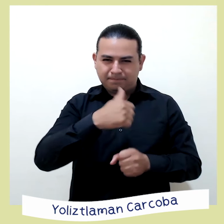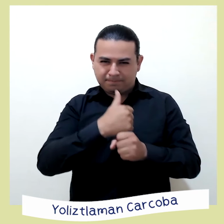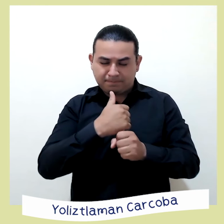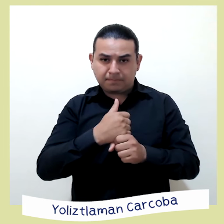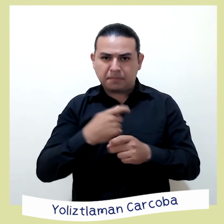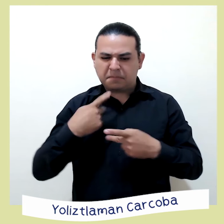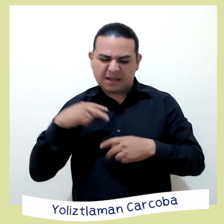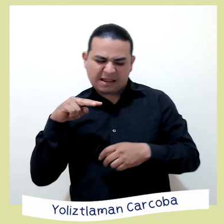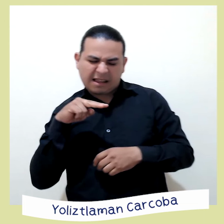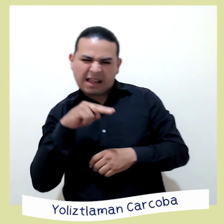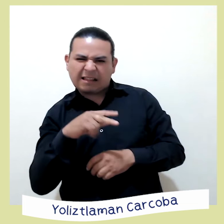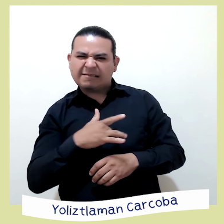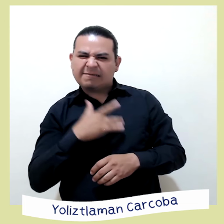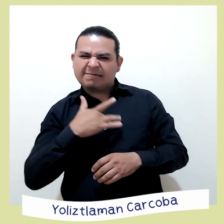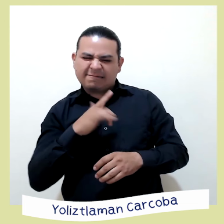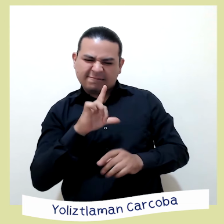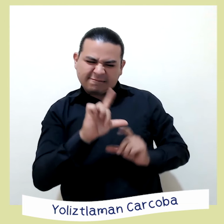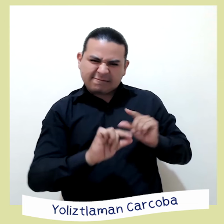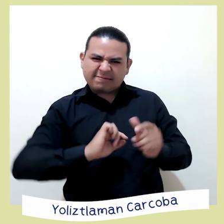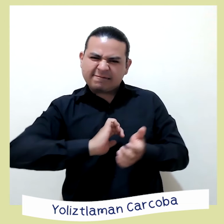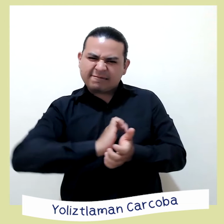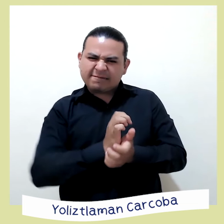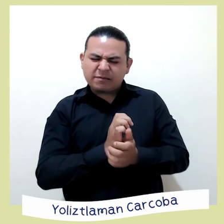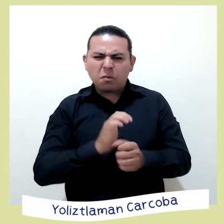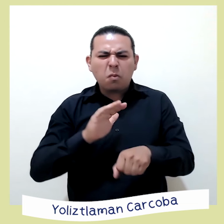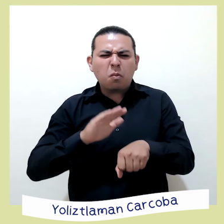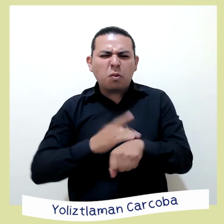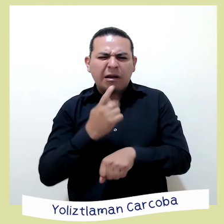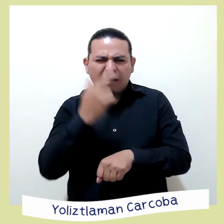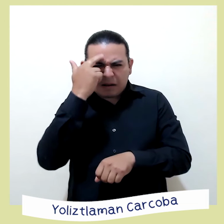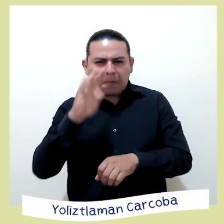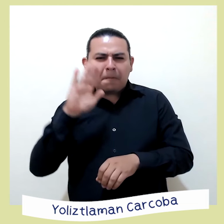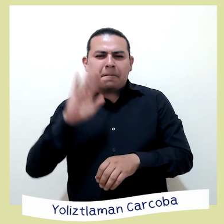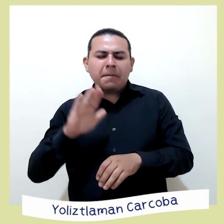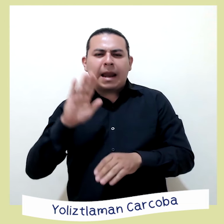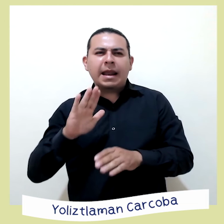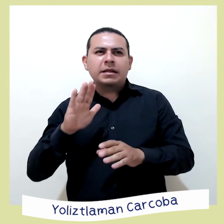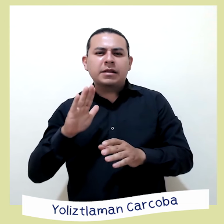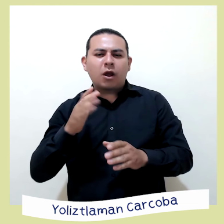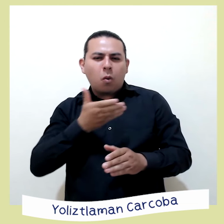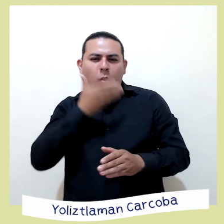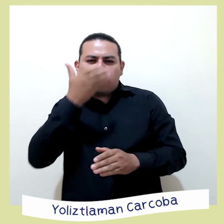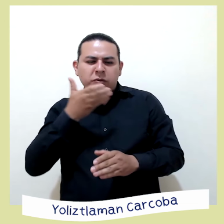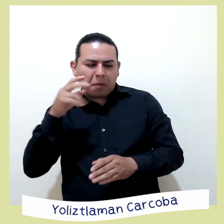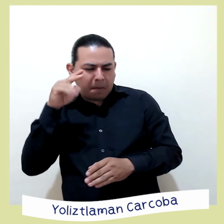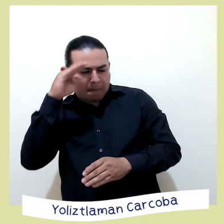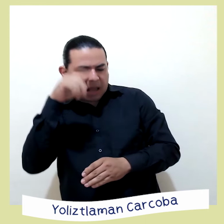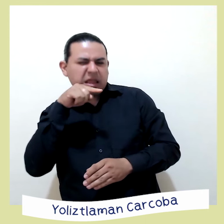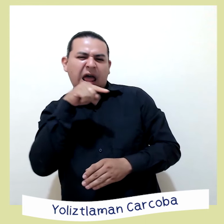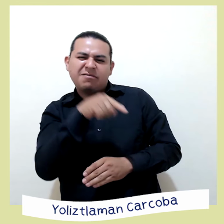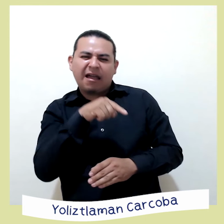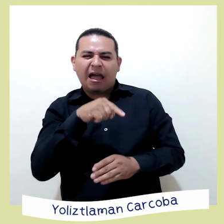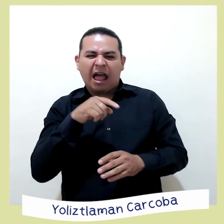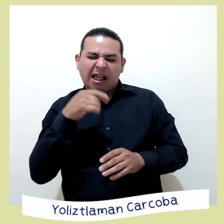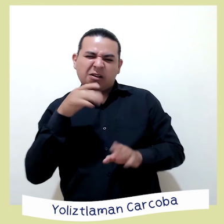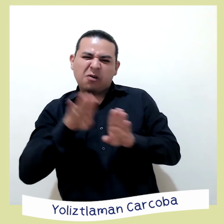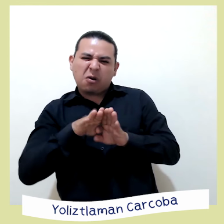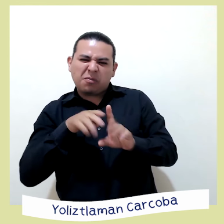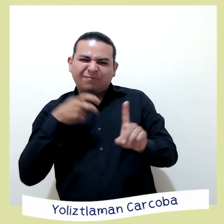es, ¿cuáles son los principales mitos que sustentan las narrativas sociales en contra de personas